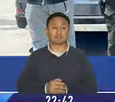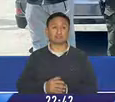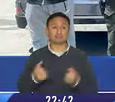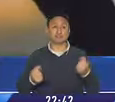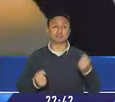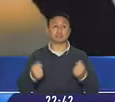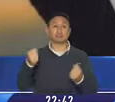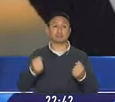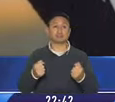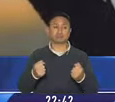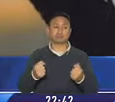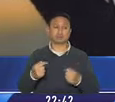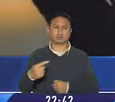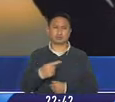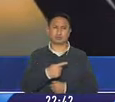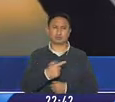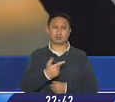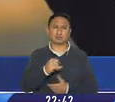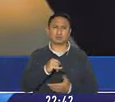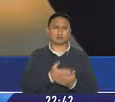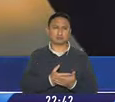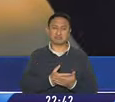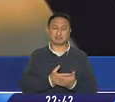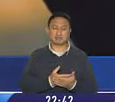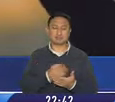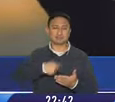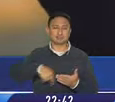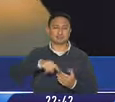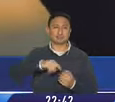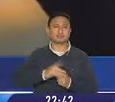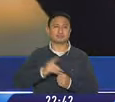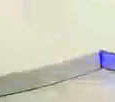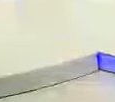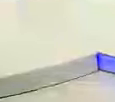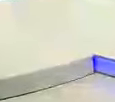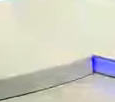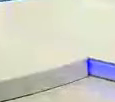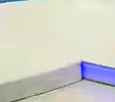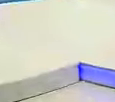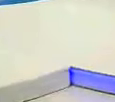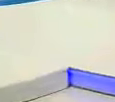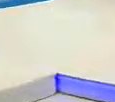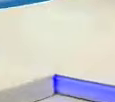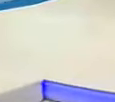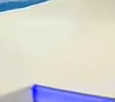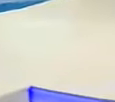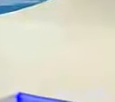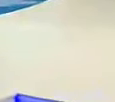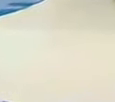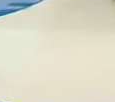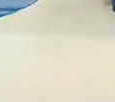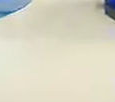vehículo de dudosa procedencia. Los detalles en breve, aquí.